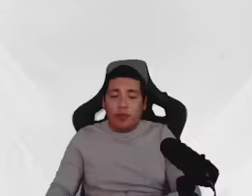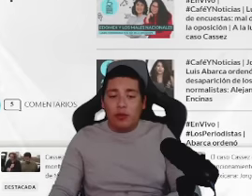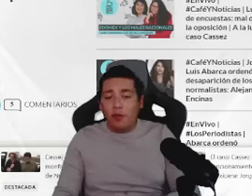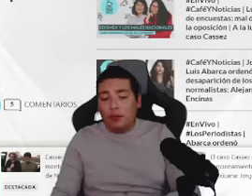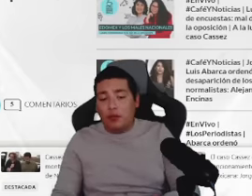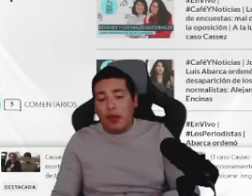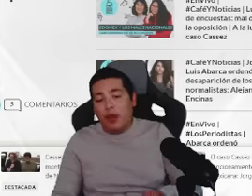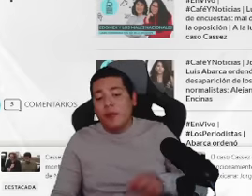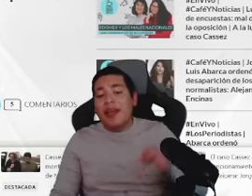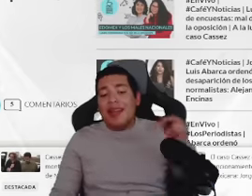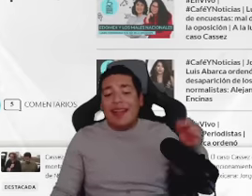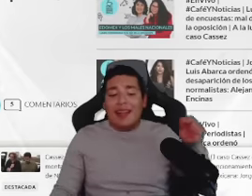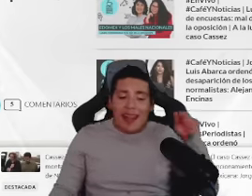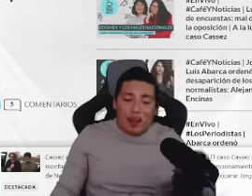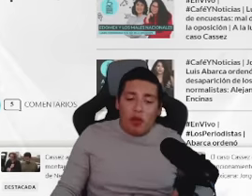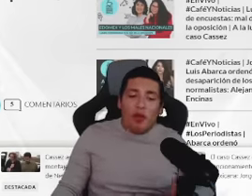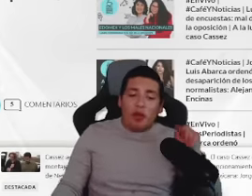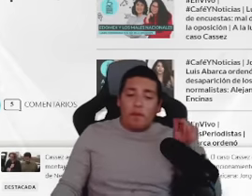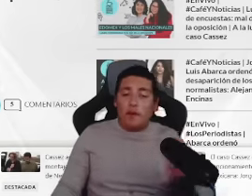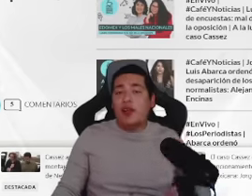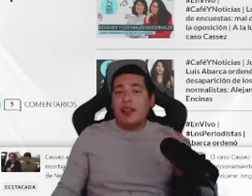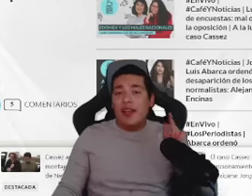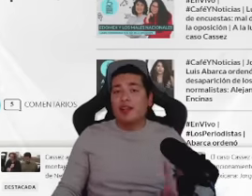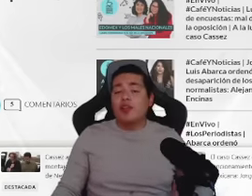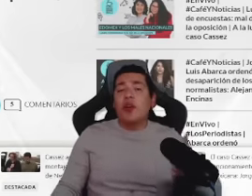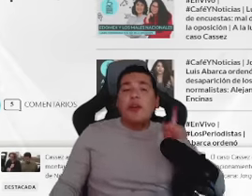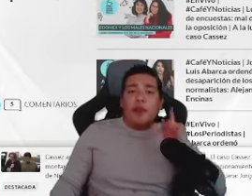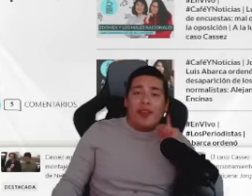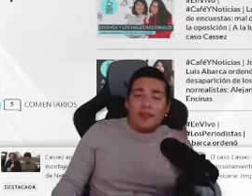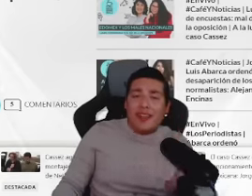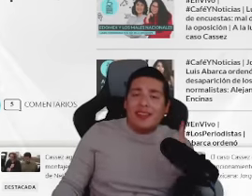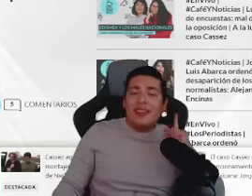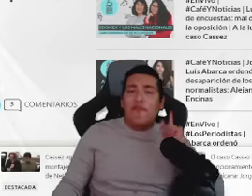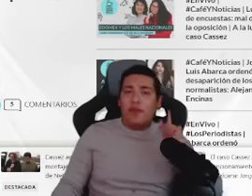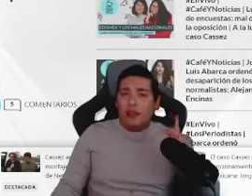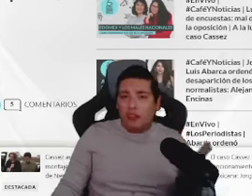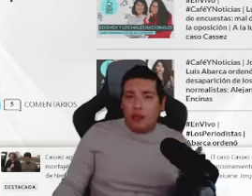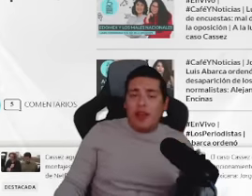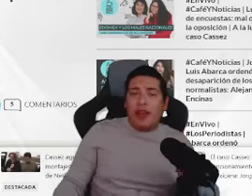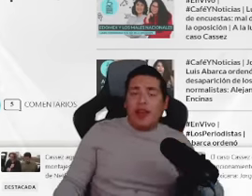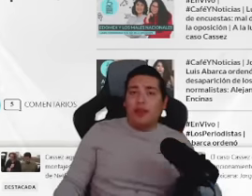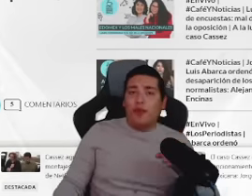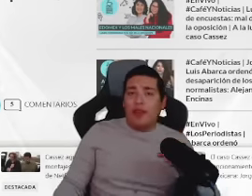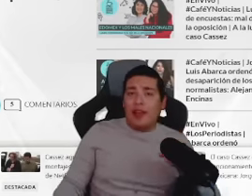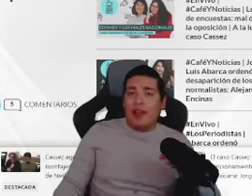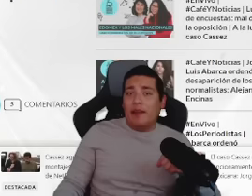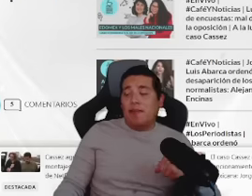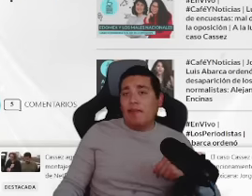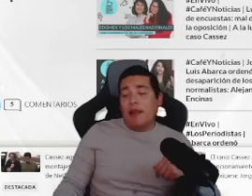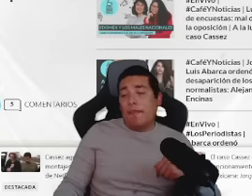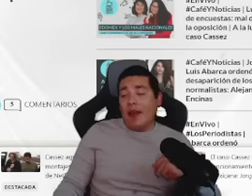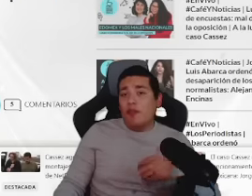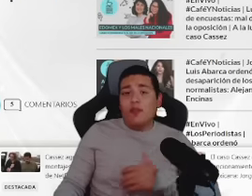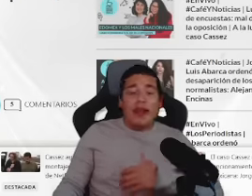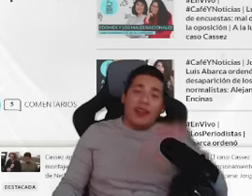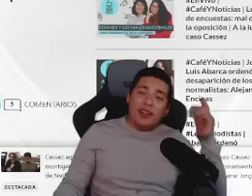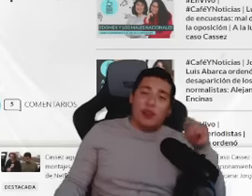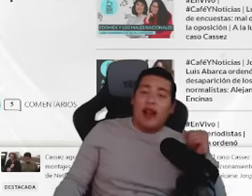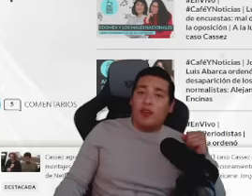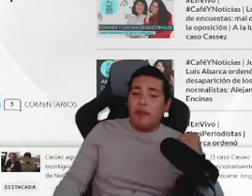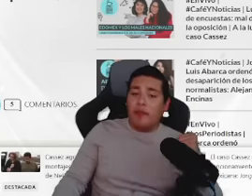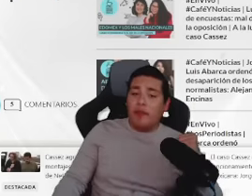andrés manuel lópez obrador que en el día de hoy rompió el silencio pero además de esta información en donde le pegan un